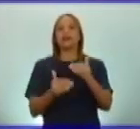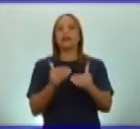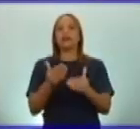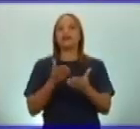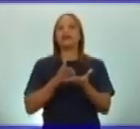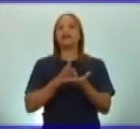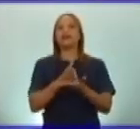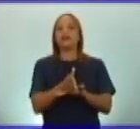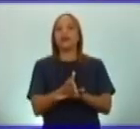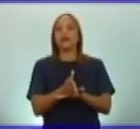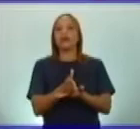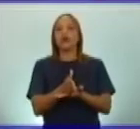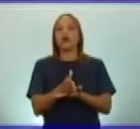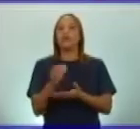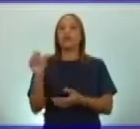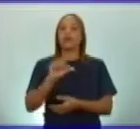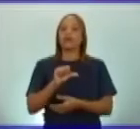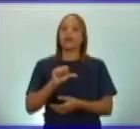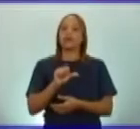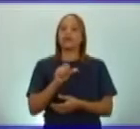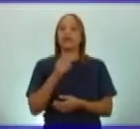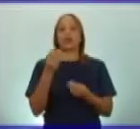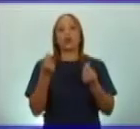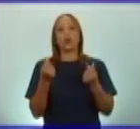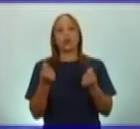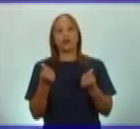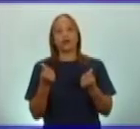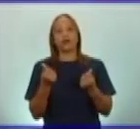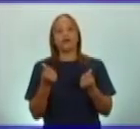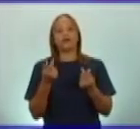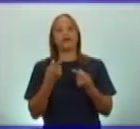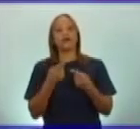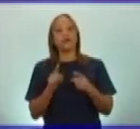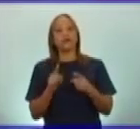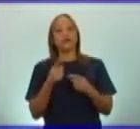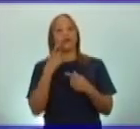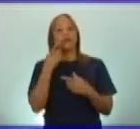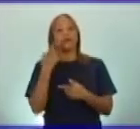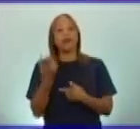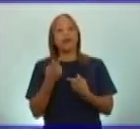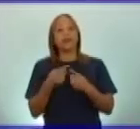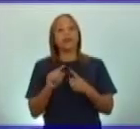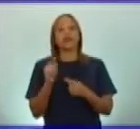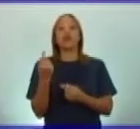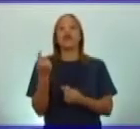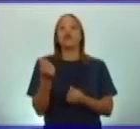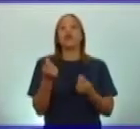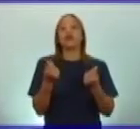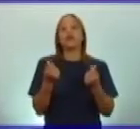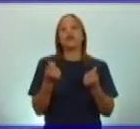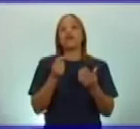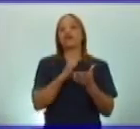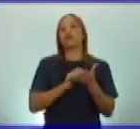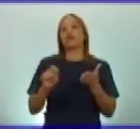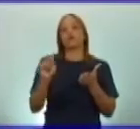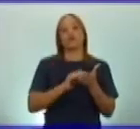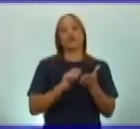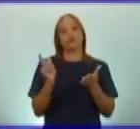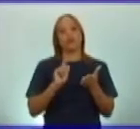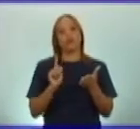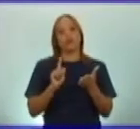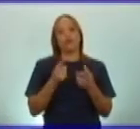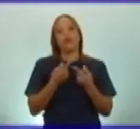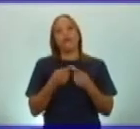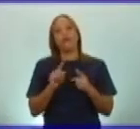atravesando por crisis económica. Y es porque es un factor importante, y es porque es una economía que no se planifica. Pero yo